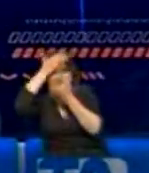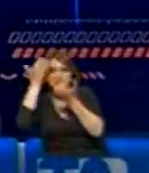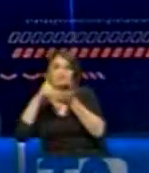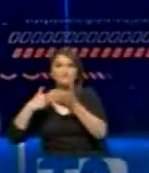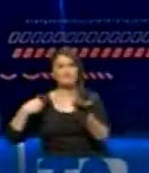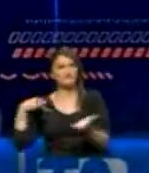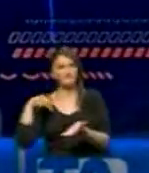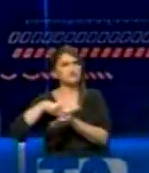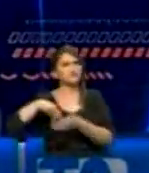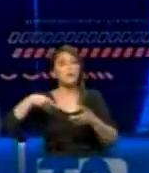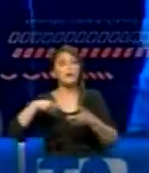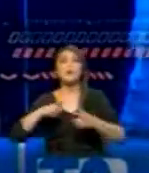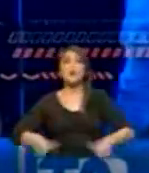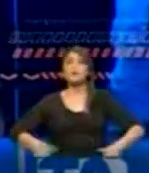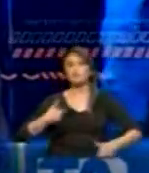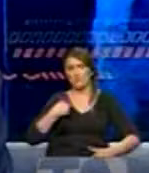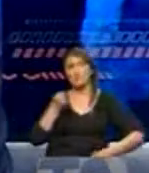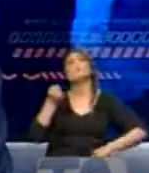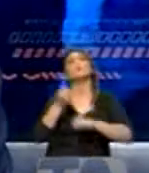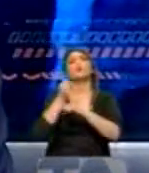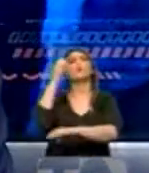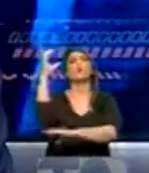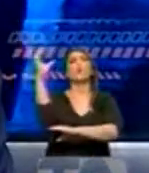a Colombia en este proceso de paz.